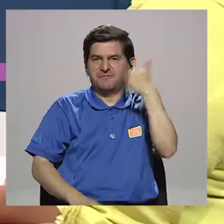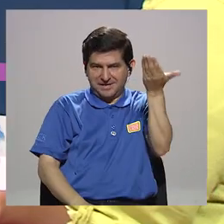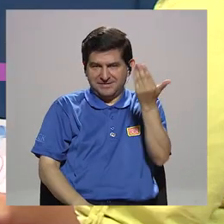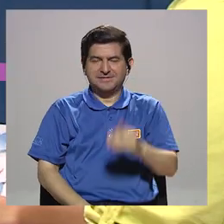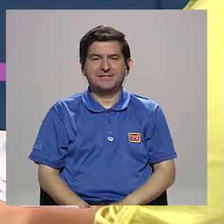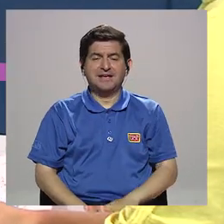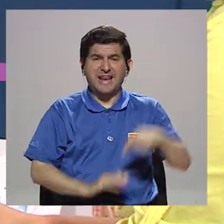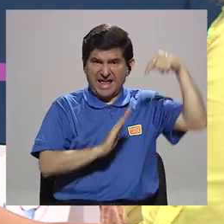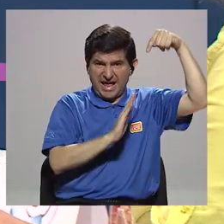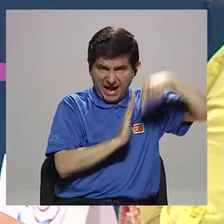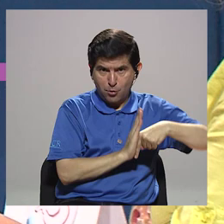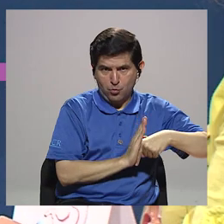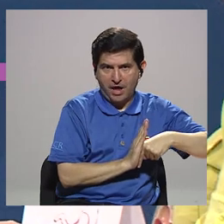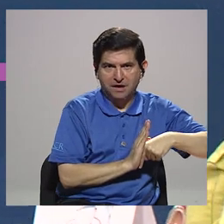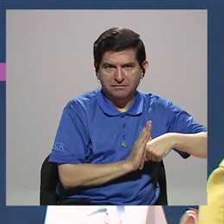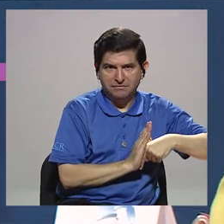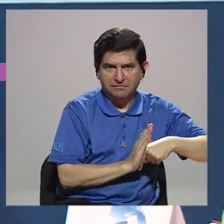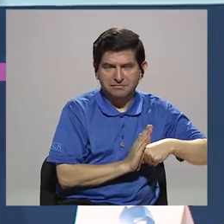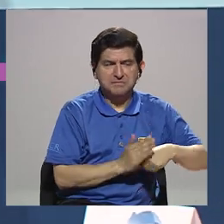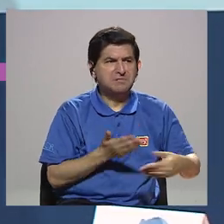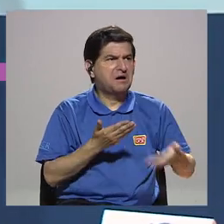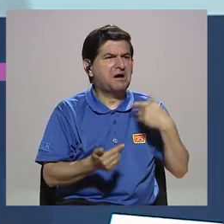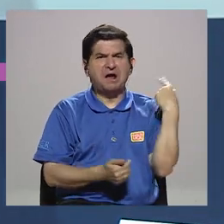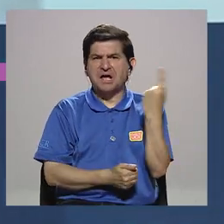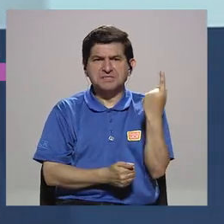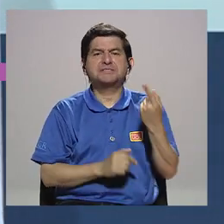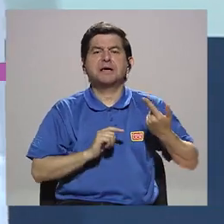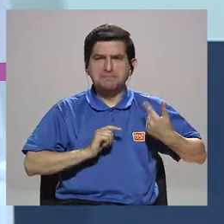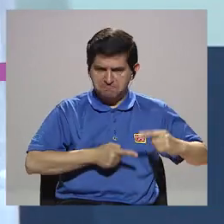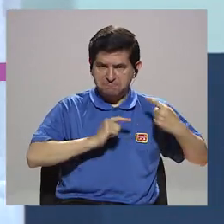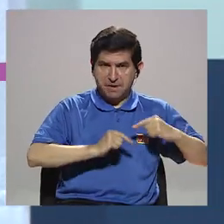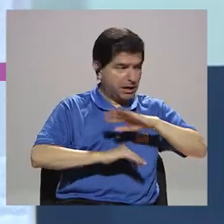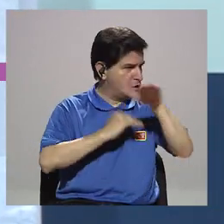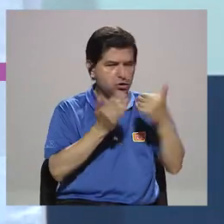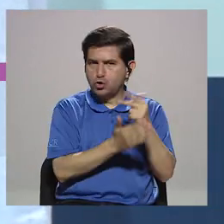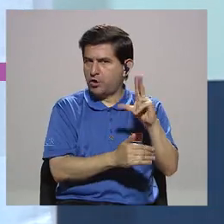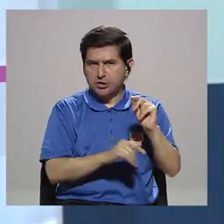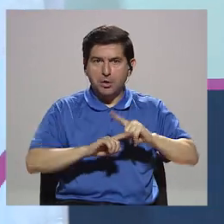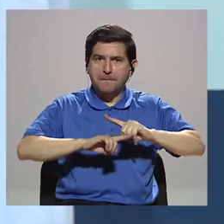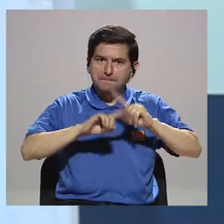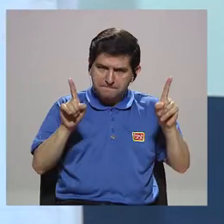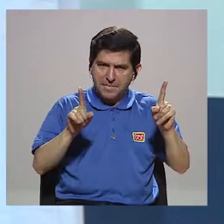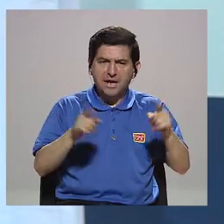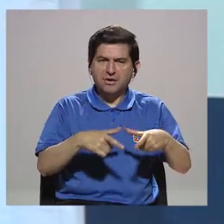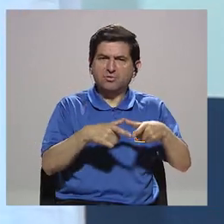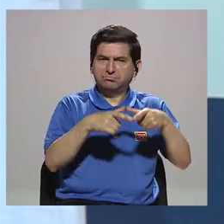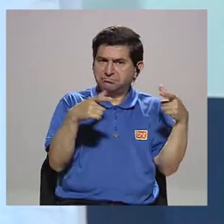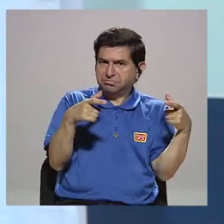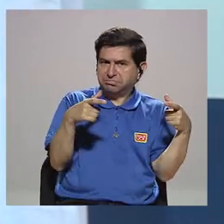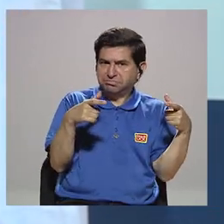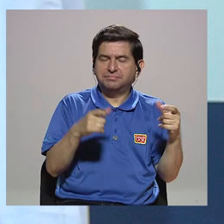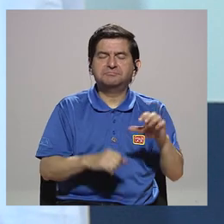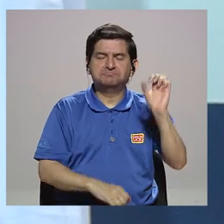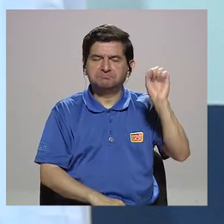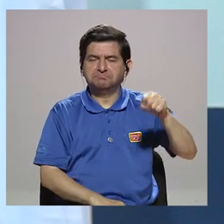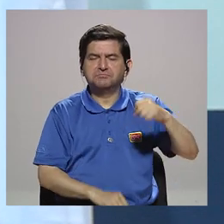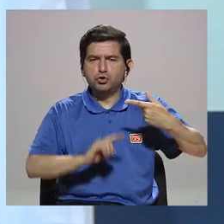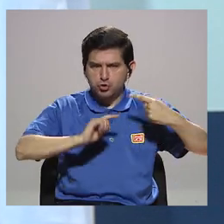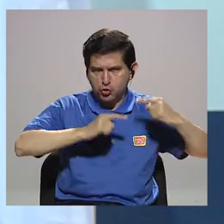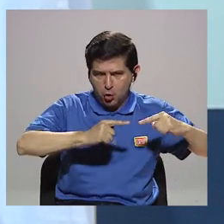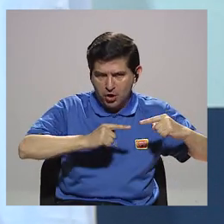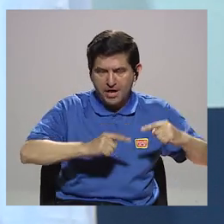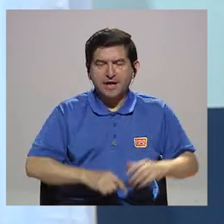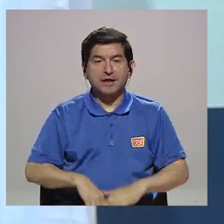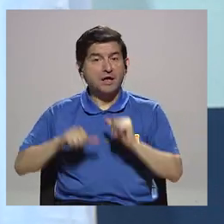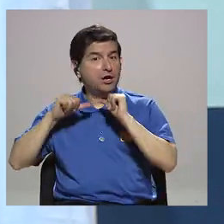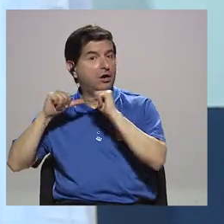más fácil. Las agudas casi siempre duelen, no todas, pero digamos que la mayoría